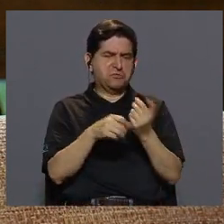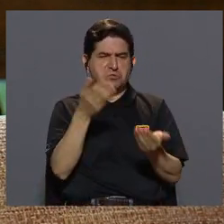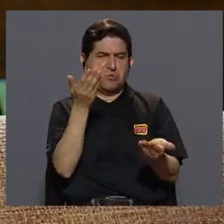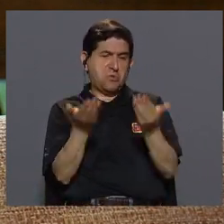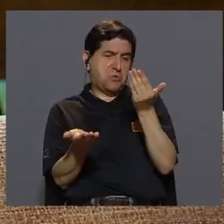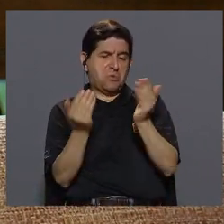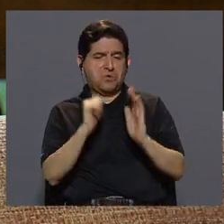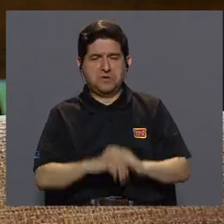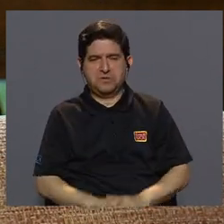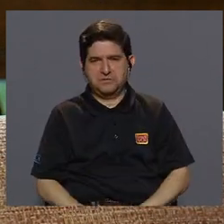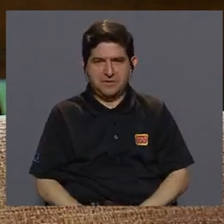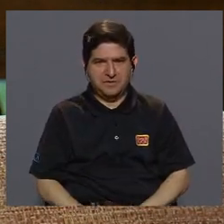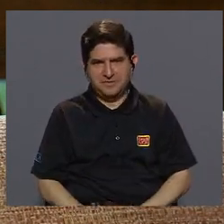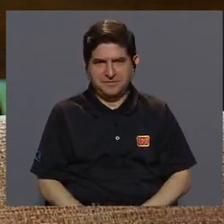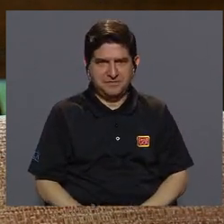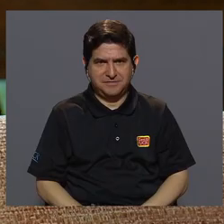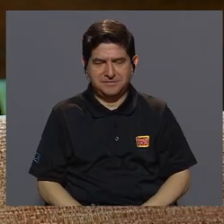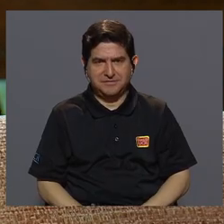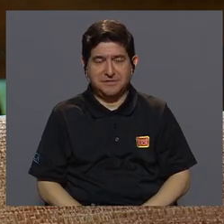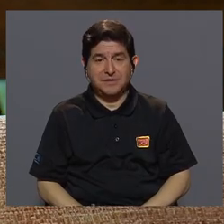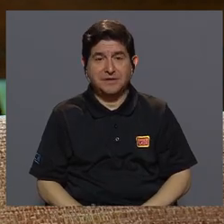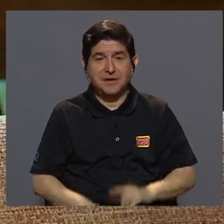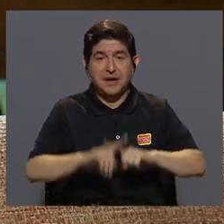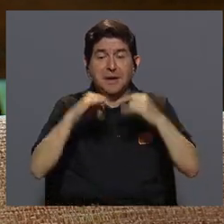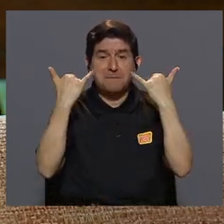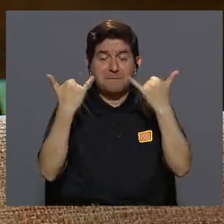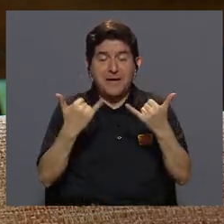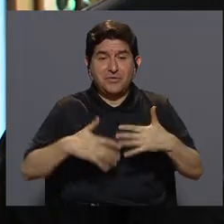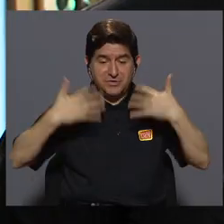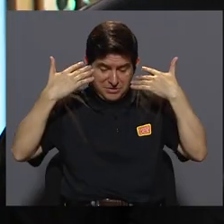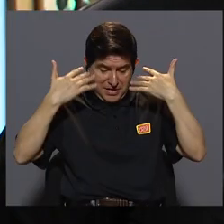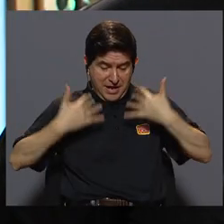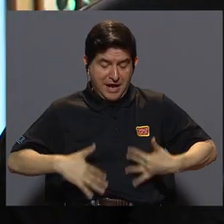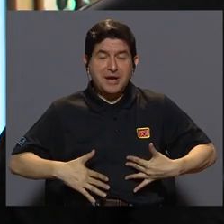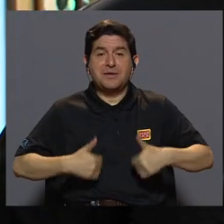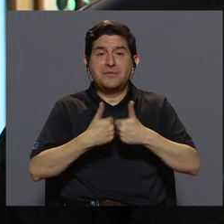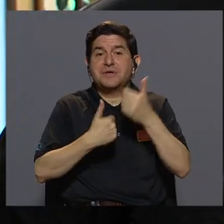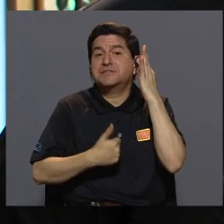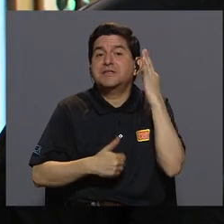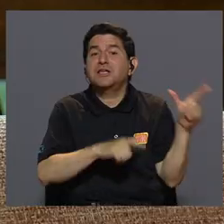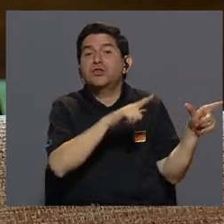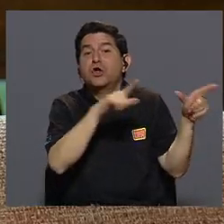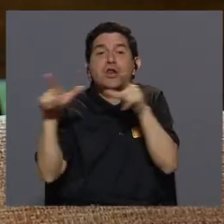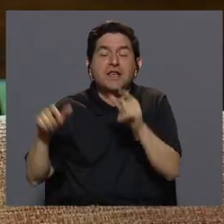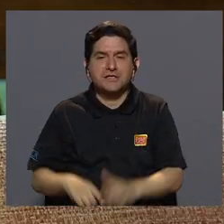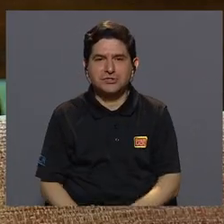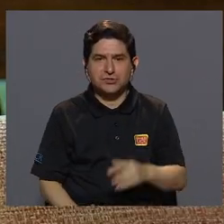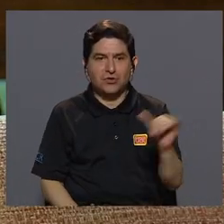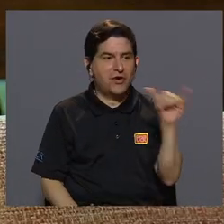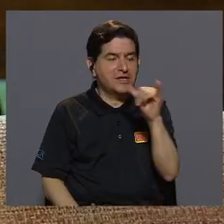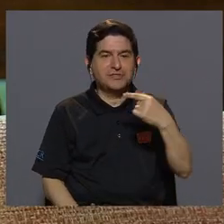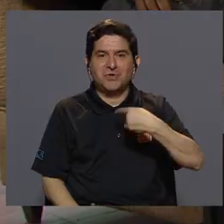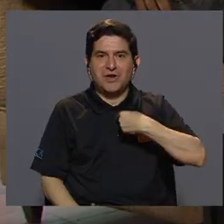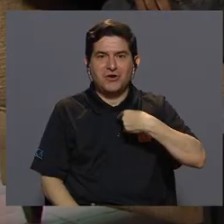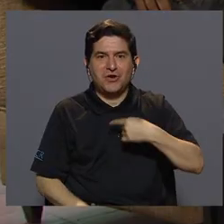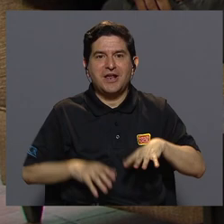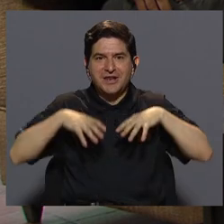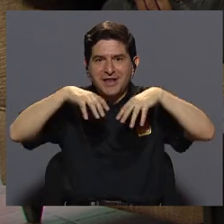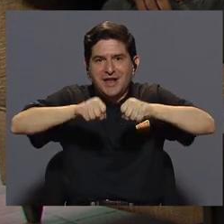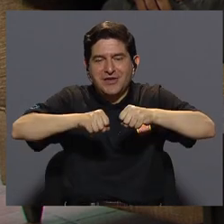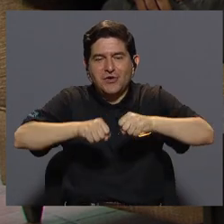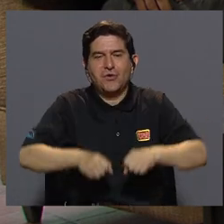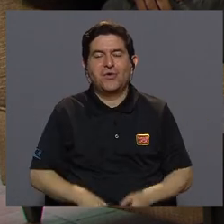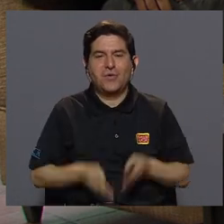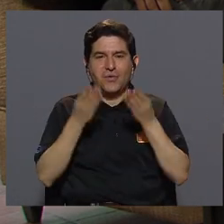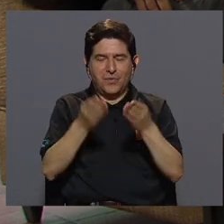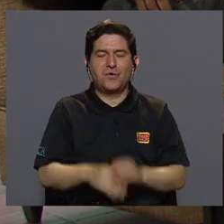pueden ver y tal y cual. Digo, bueno, sí, pero ya el vestido de novia ya está, porque es con el que me gradué.